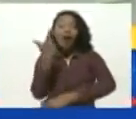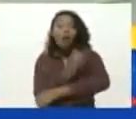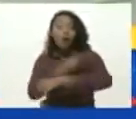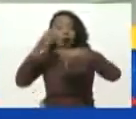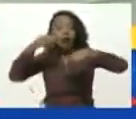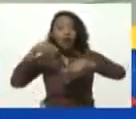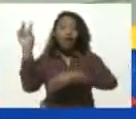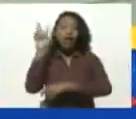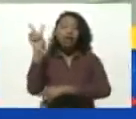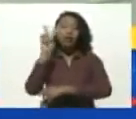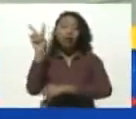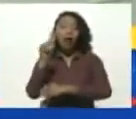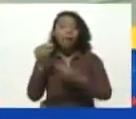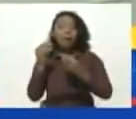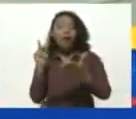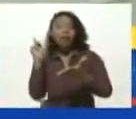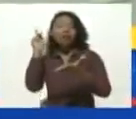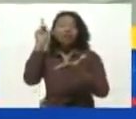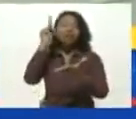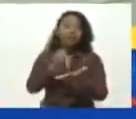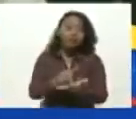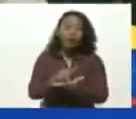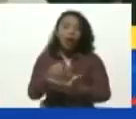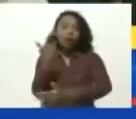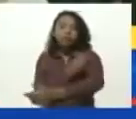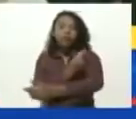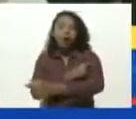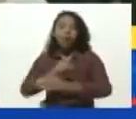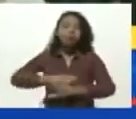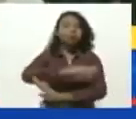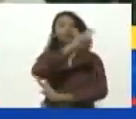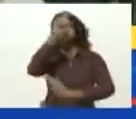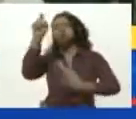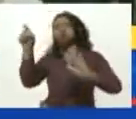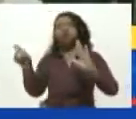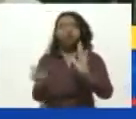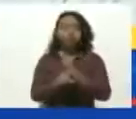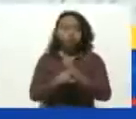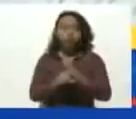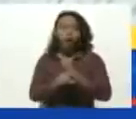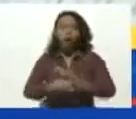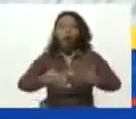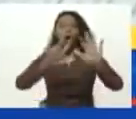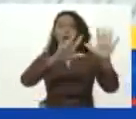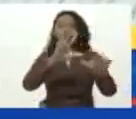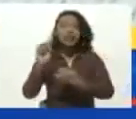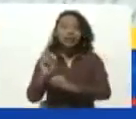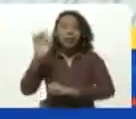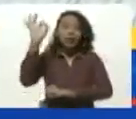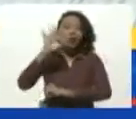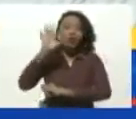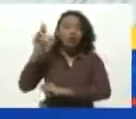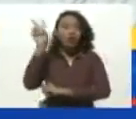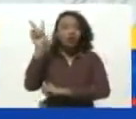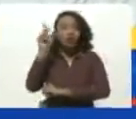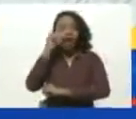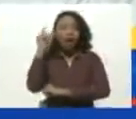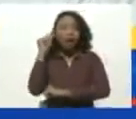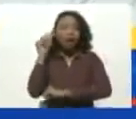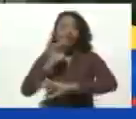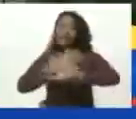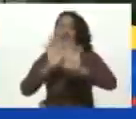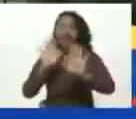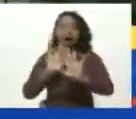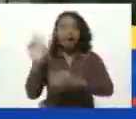Venezuela para llegar y vacunar completa al 80% de los venezolanos. Ya Venezuela tiene